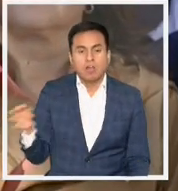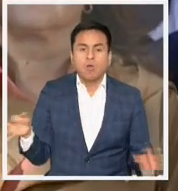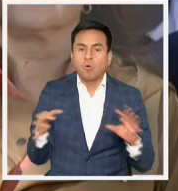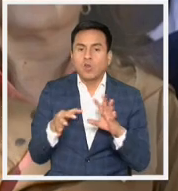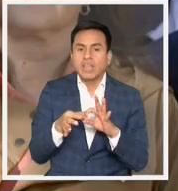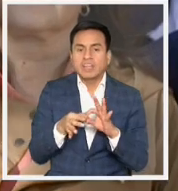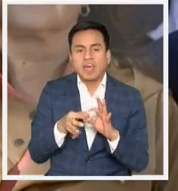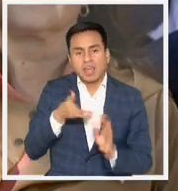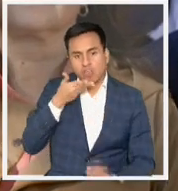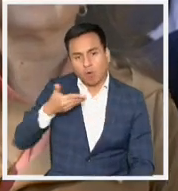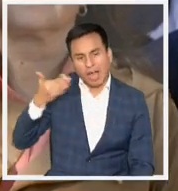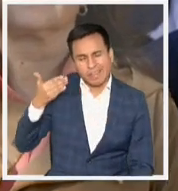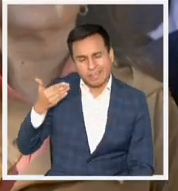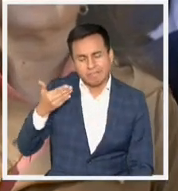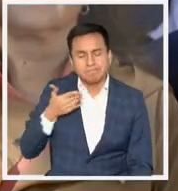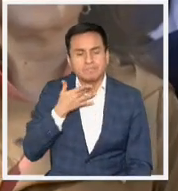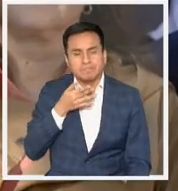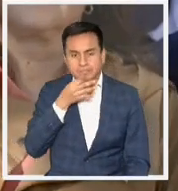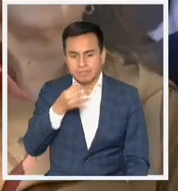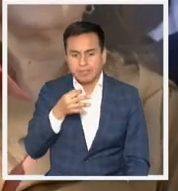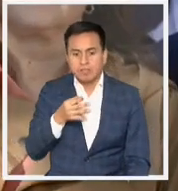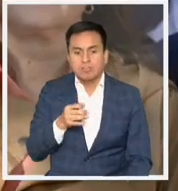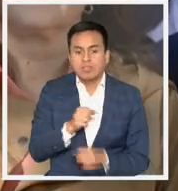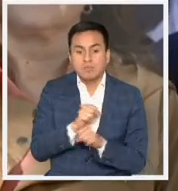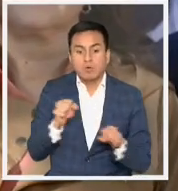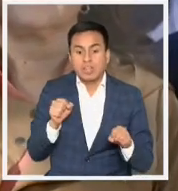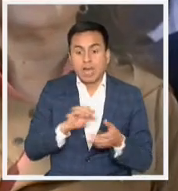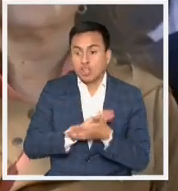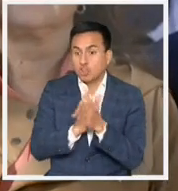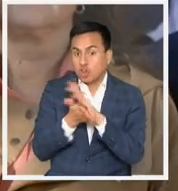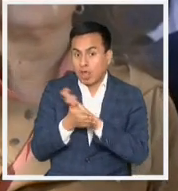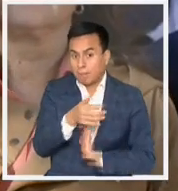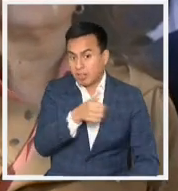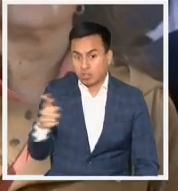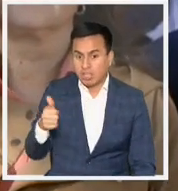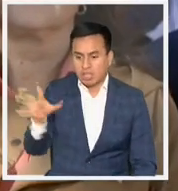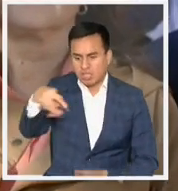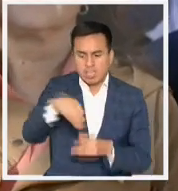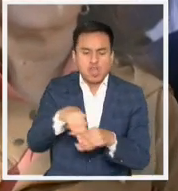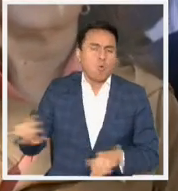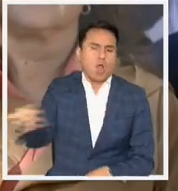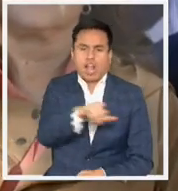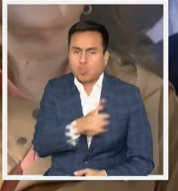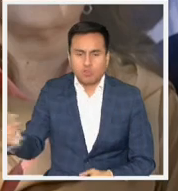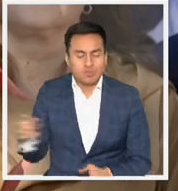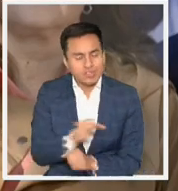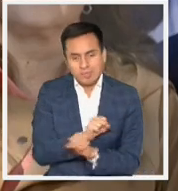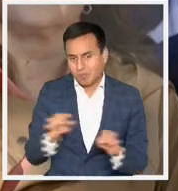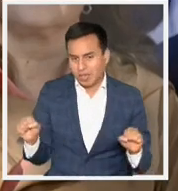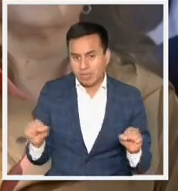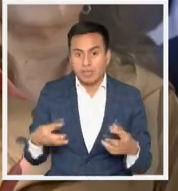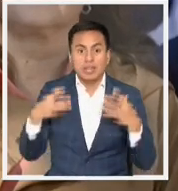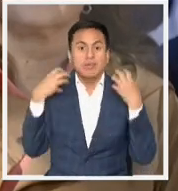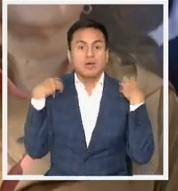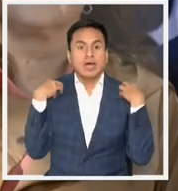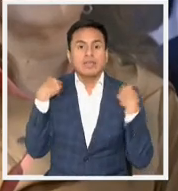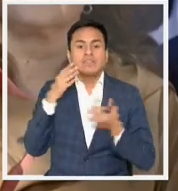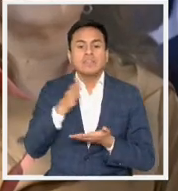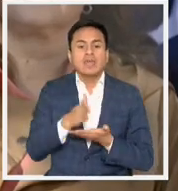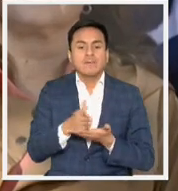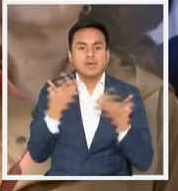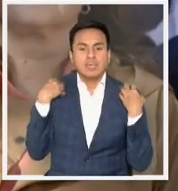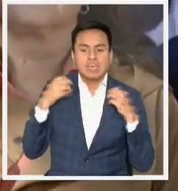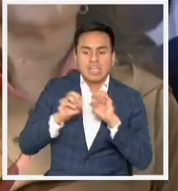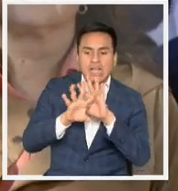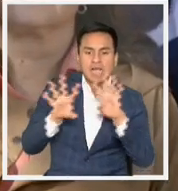coherente con lo que he venido planteando, es que no se puede meter a todo el mundo en un mismo saco. Y que las responsabilidades tienen que establecerse